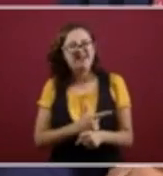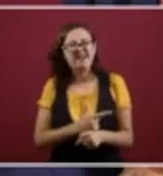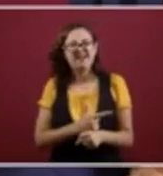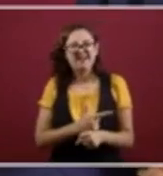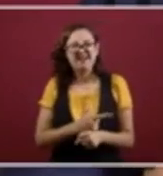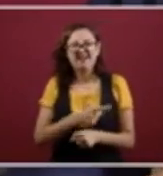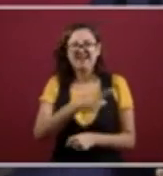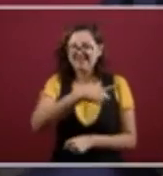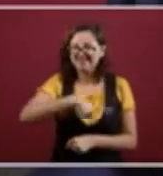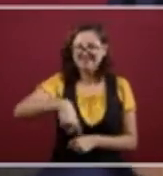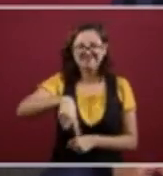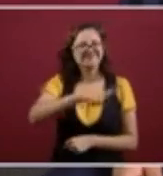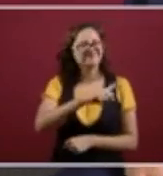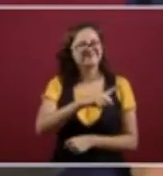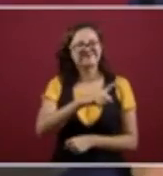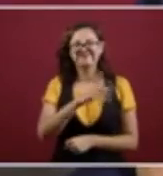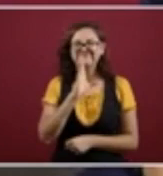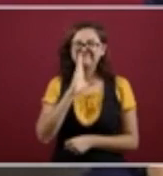nuestros